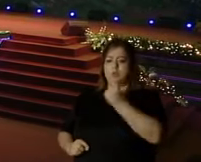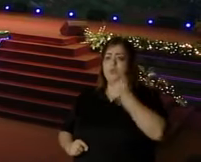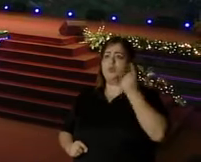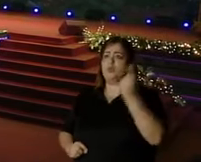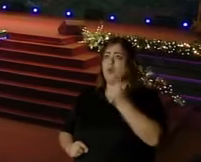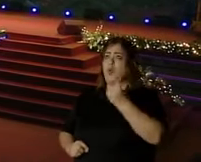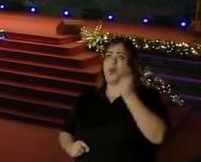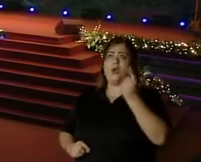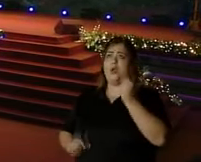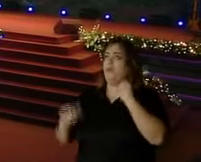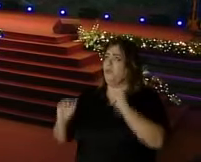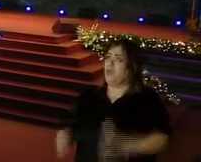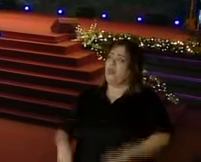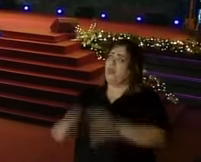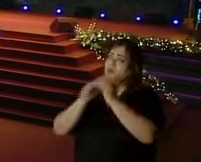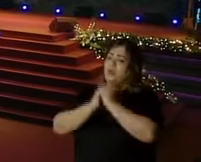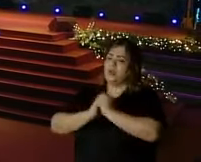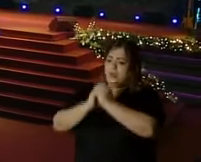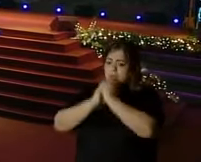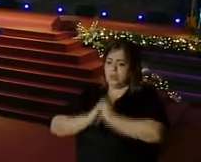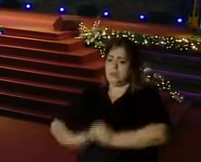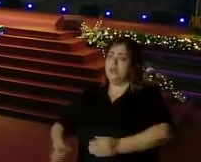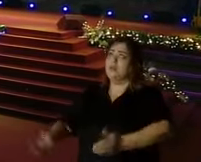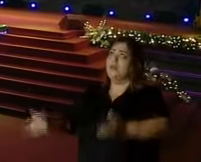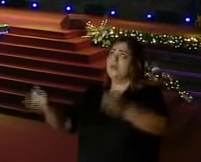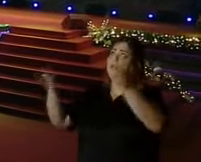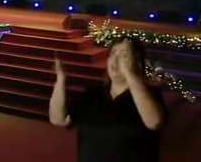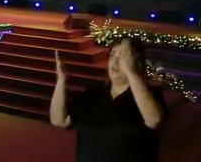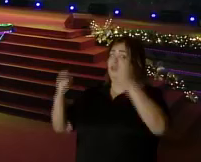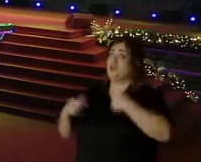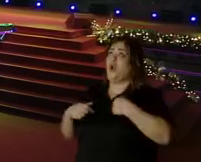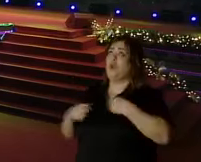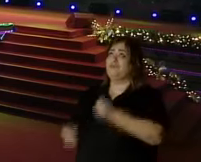escriba de mí